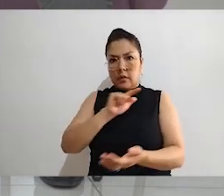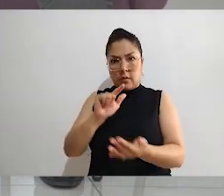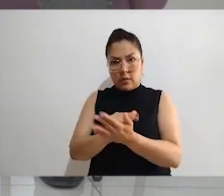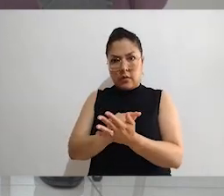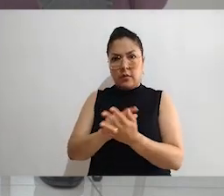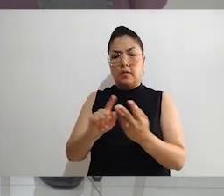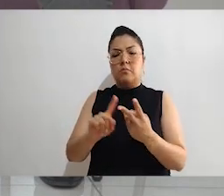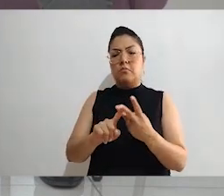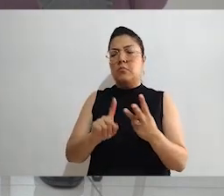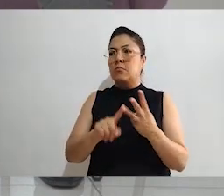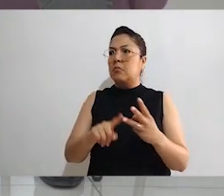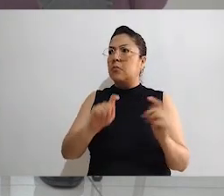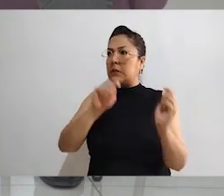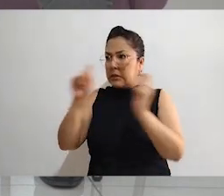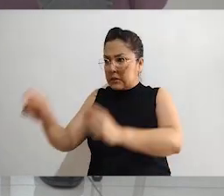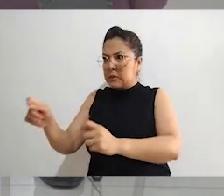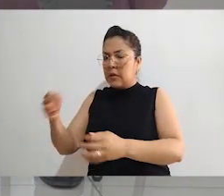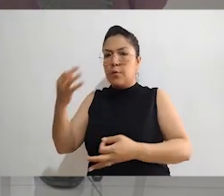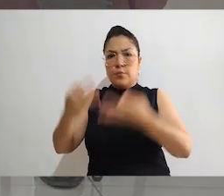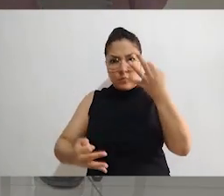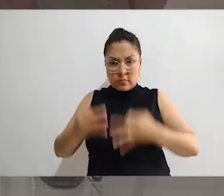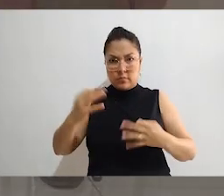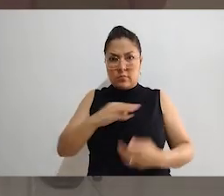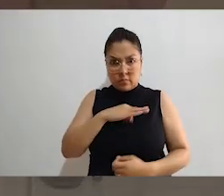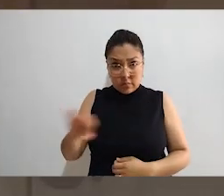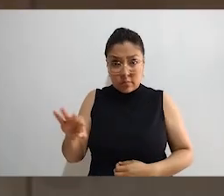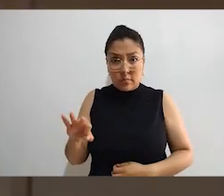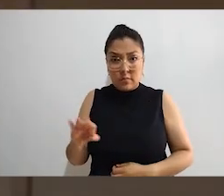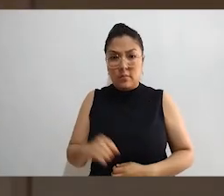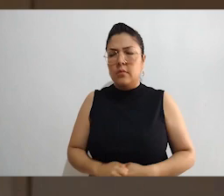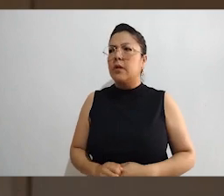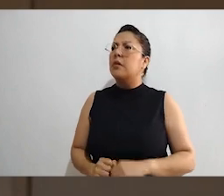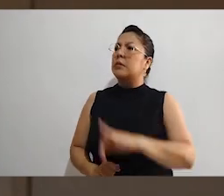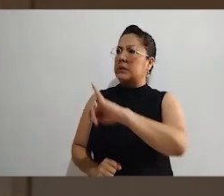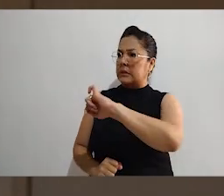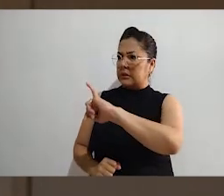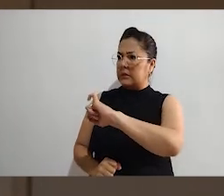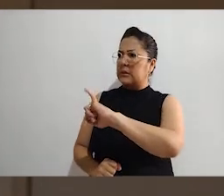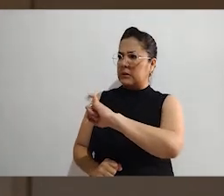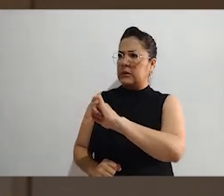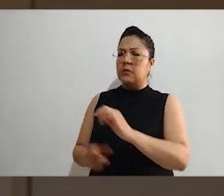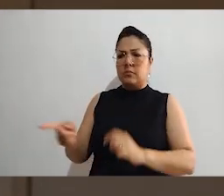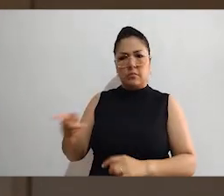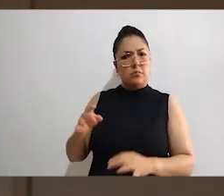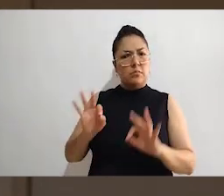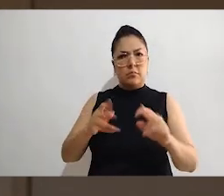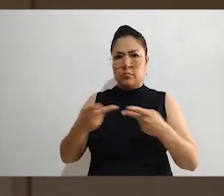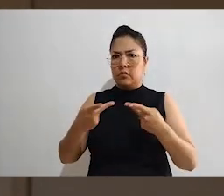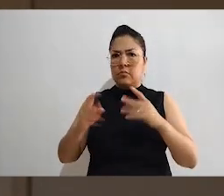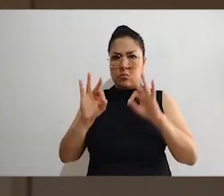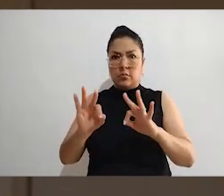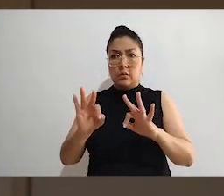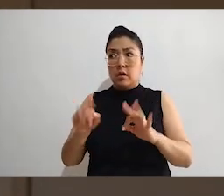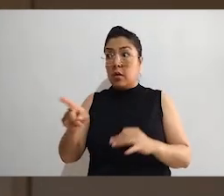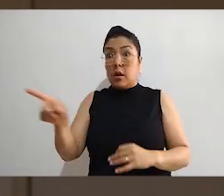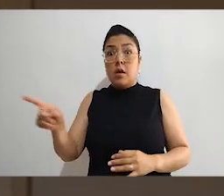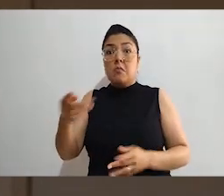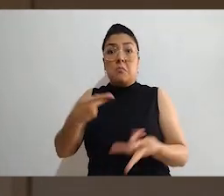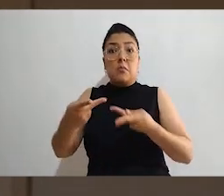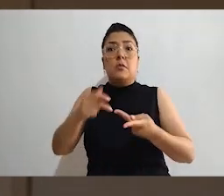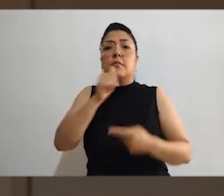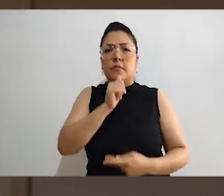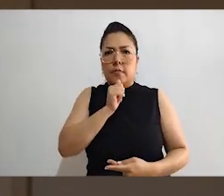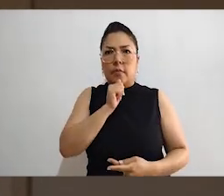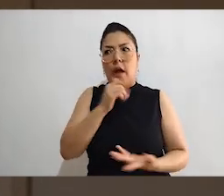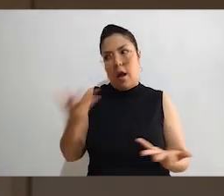participación. ¿Se justifica? No, yo creo que sí están preparados y si no, que se preparen. Okay. Es decir, ¿cómo podemos